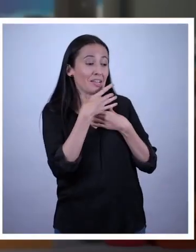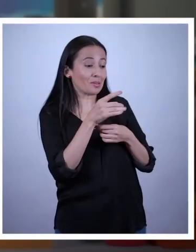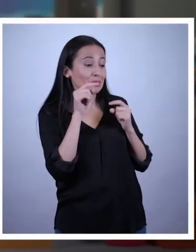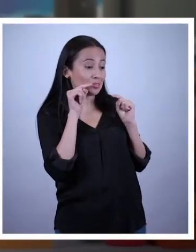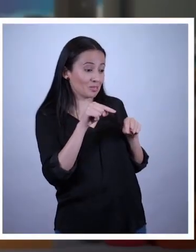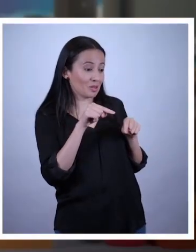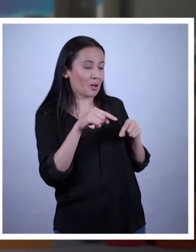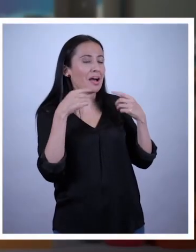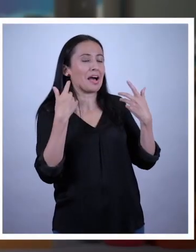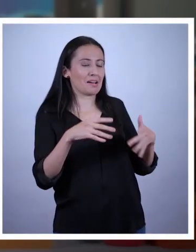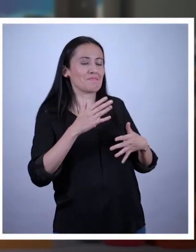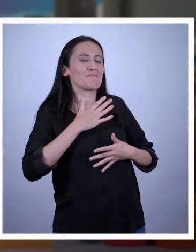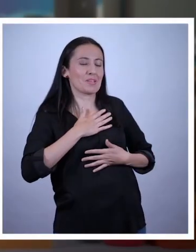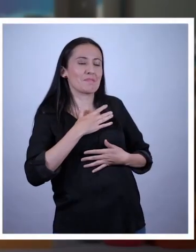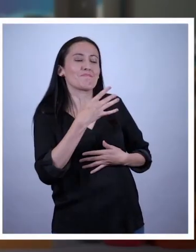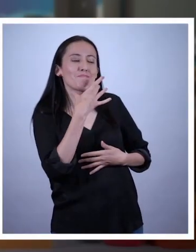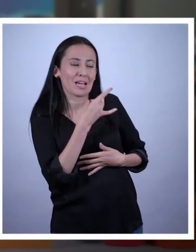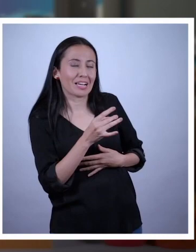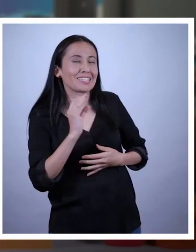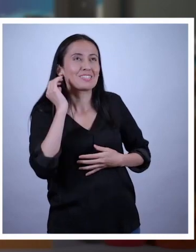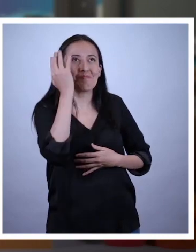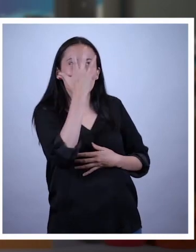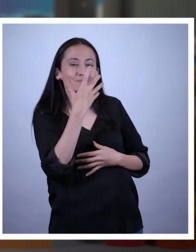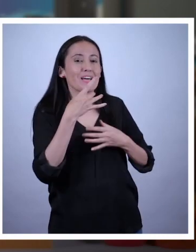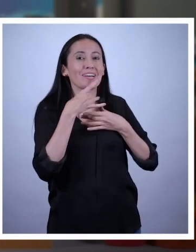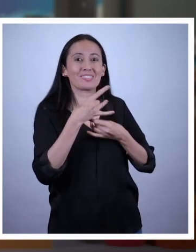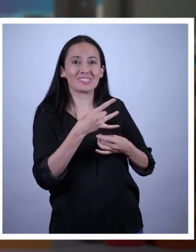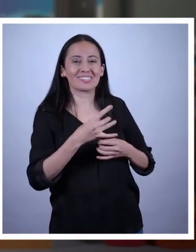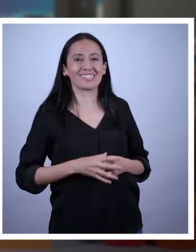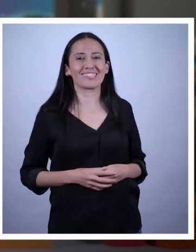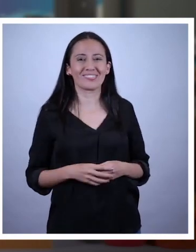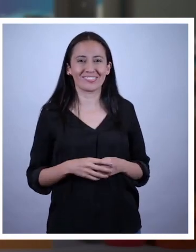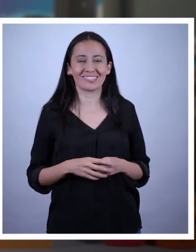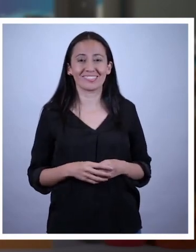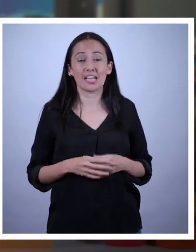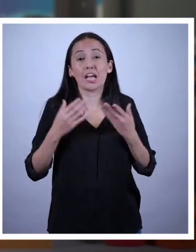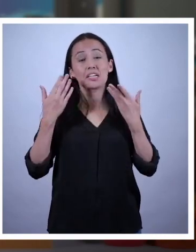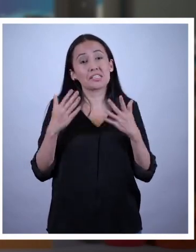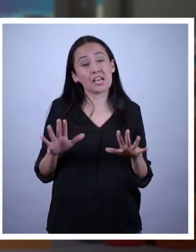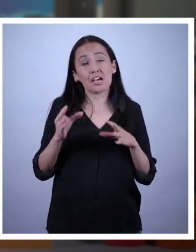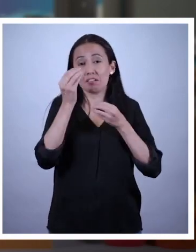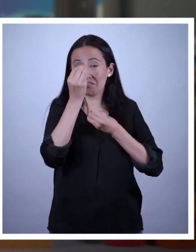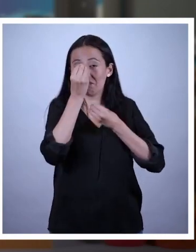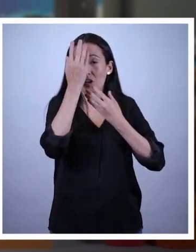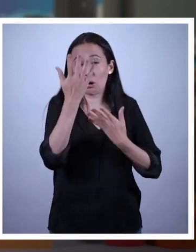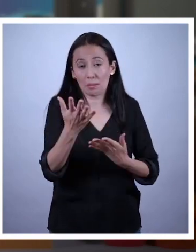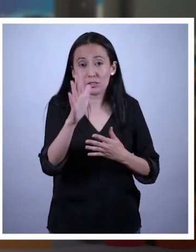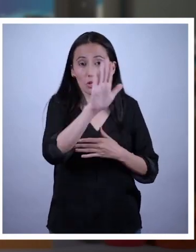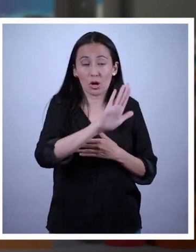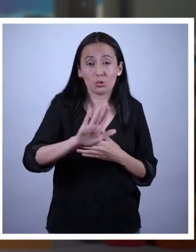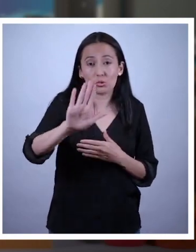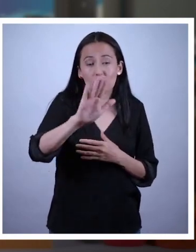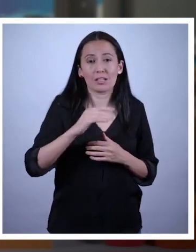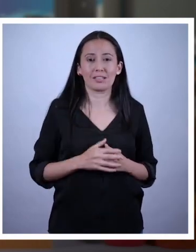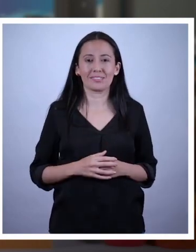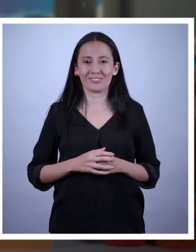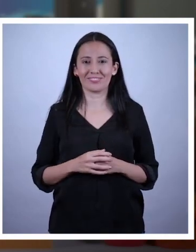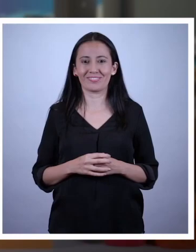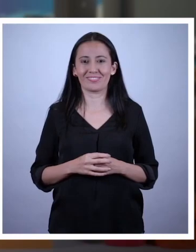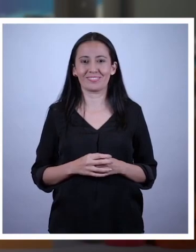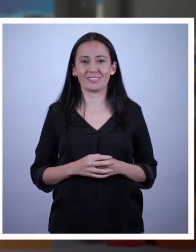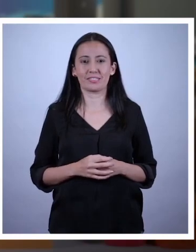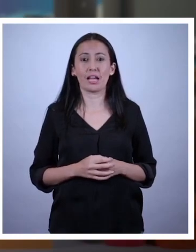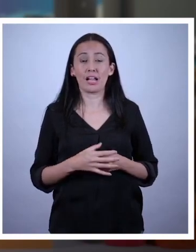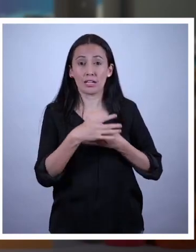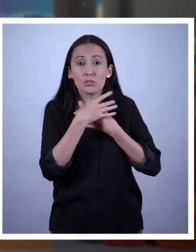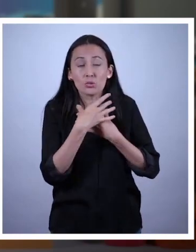¿Qué tal, Benny? ¿Te gustó el capítulo? Porque a mí, personalmente, me encantó. Y eso es todo lo que tengo el día de hoy para